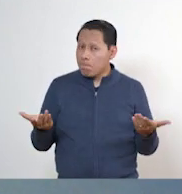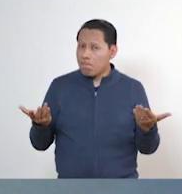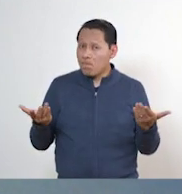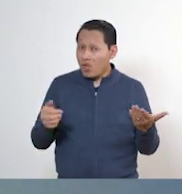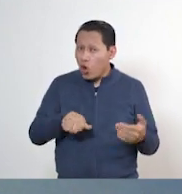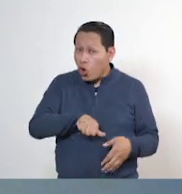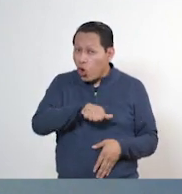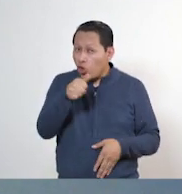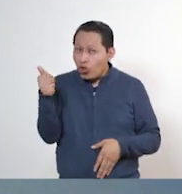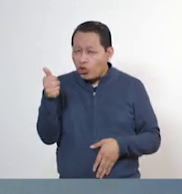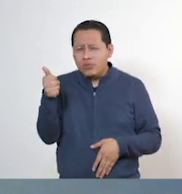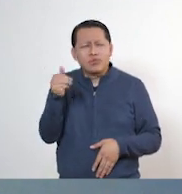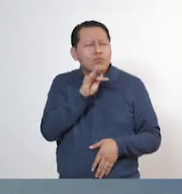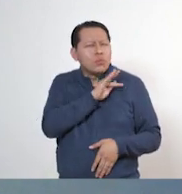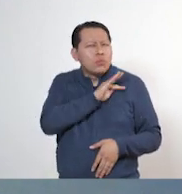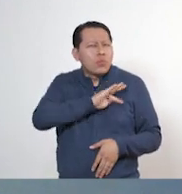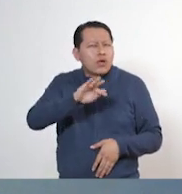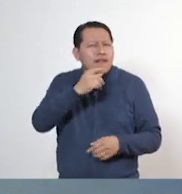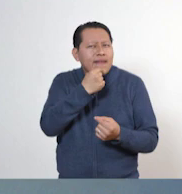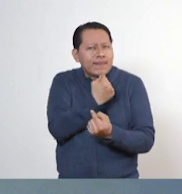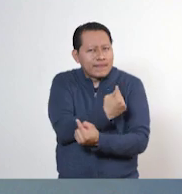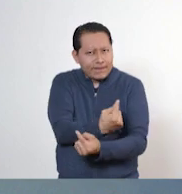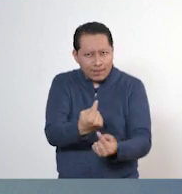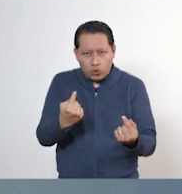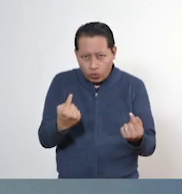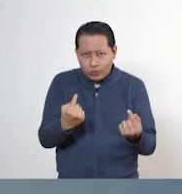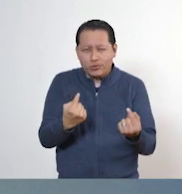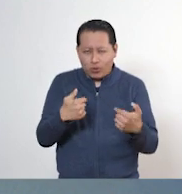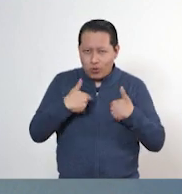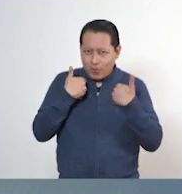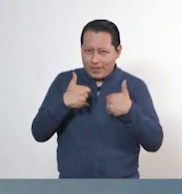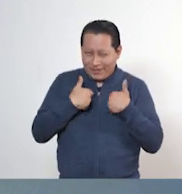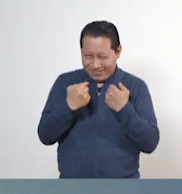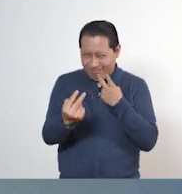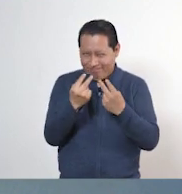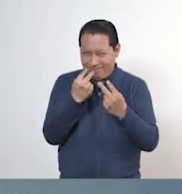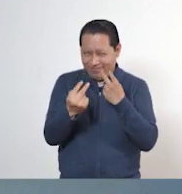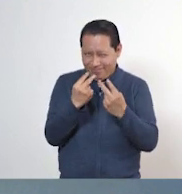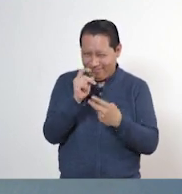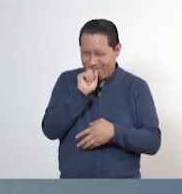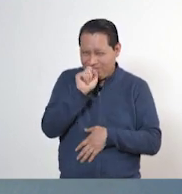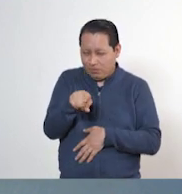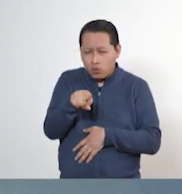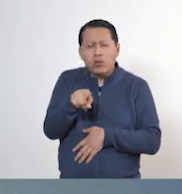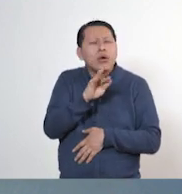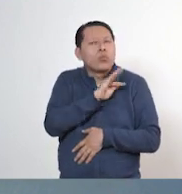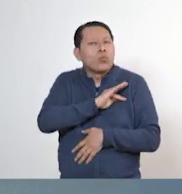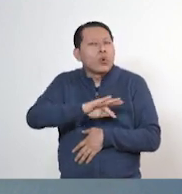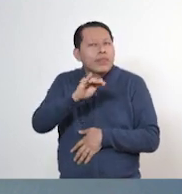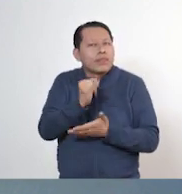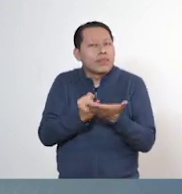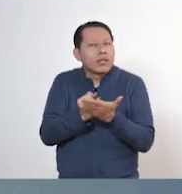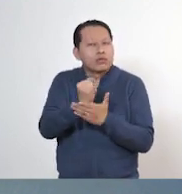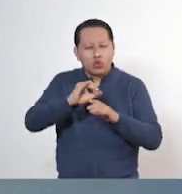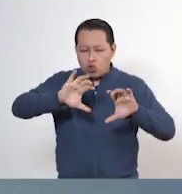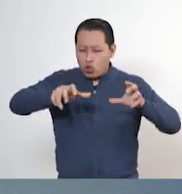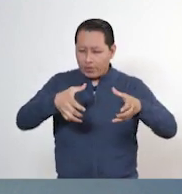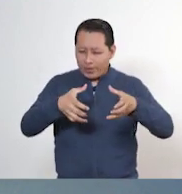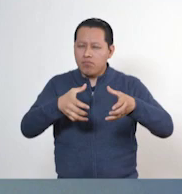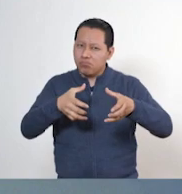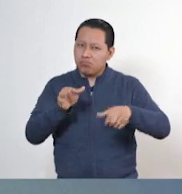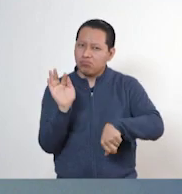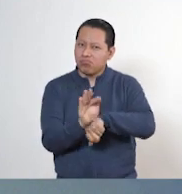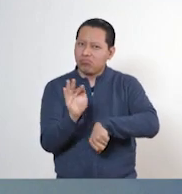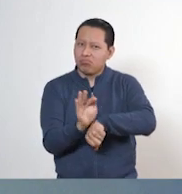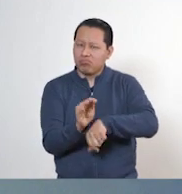forma pueden contribuir las niñas, niños y adolescentes que nos están viendo a tomar decisiones que involucren a su comunidad?